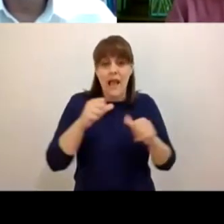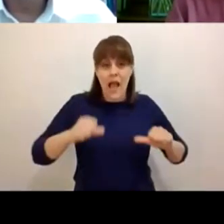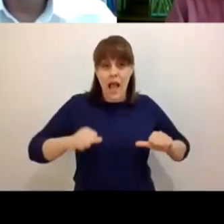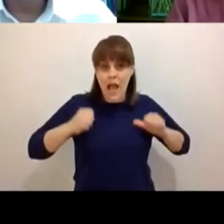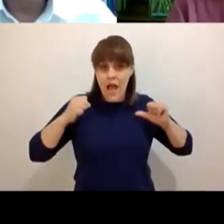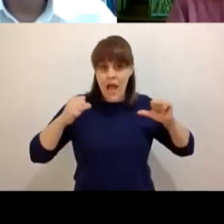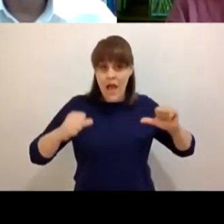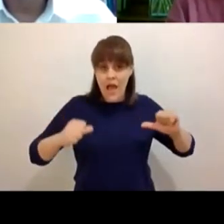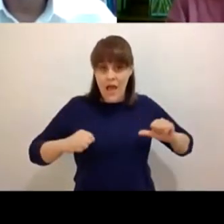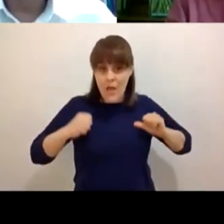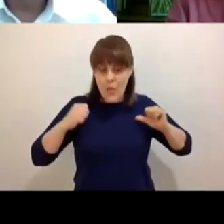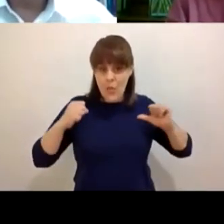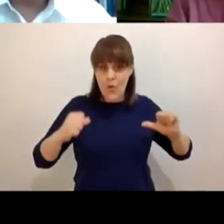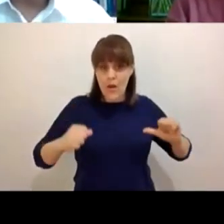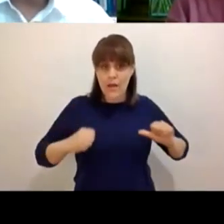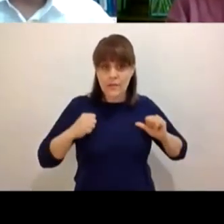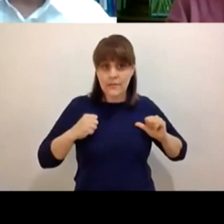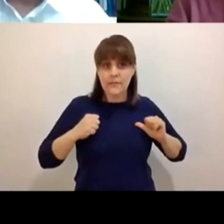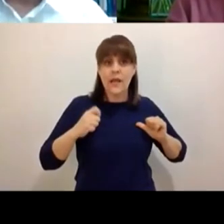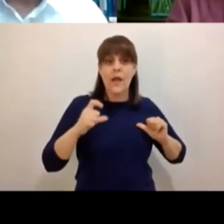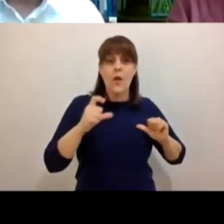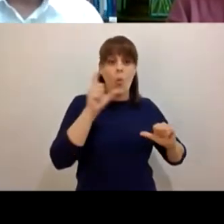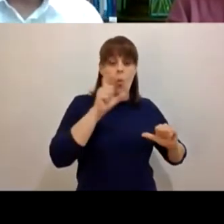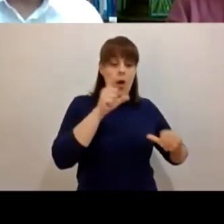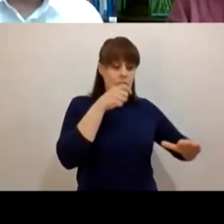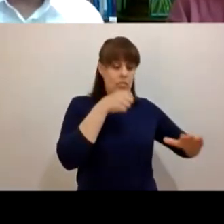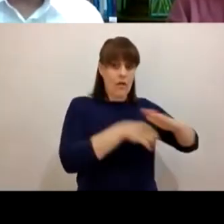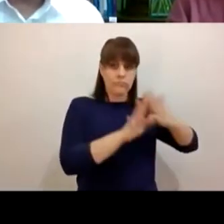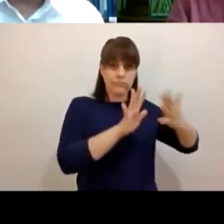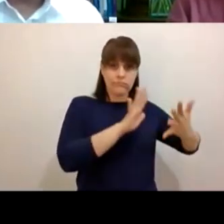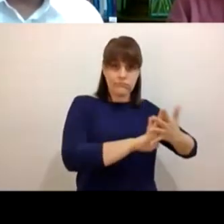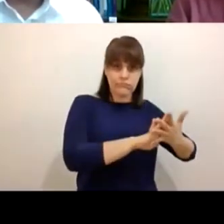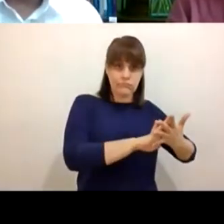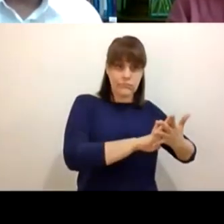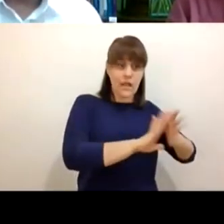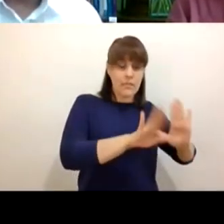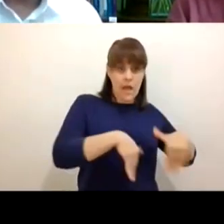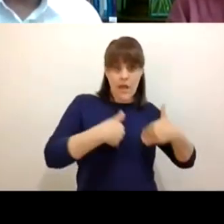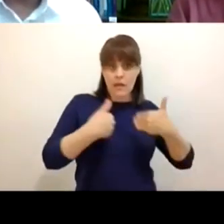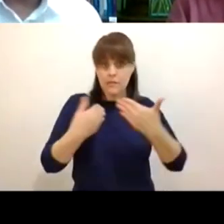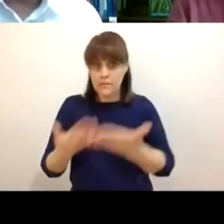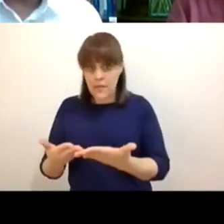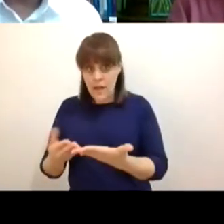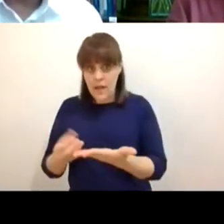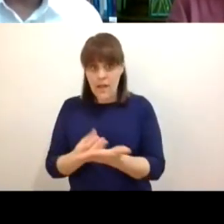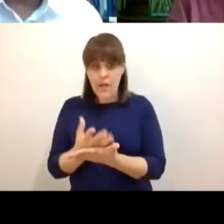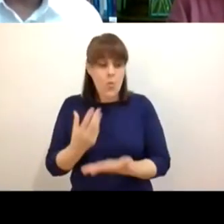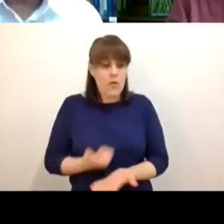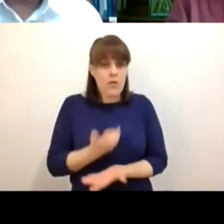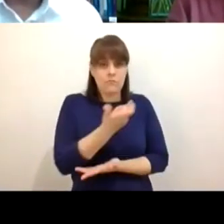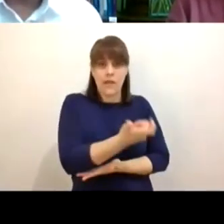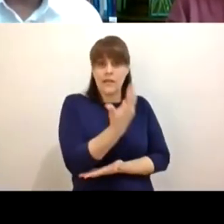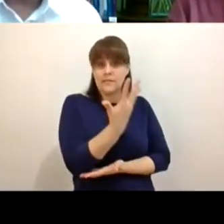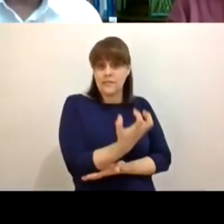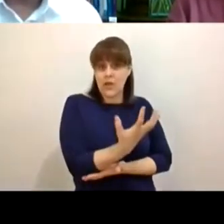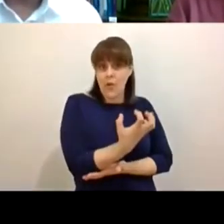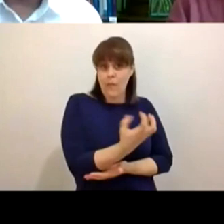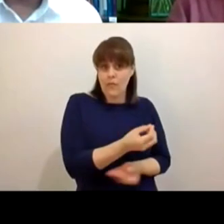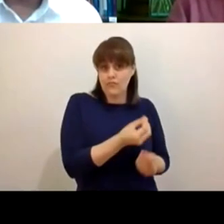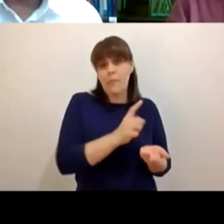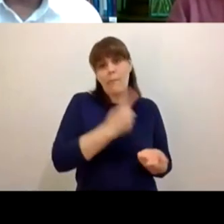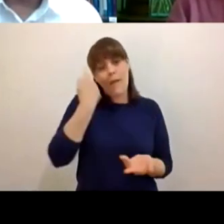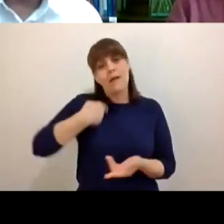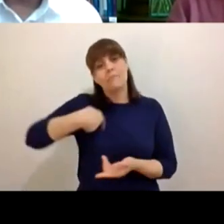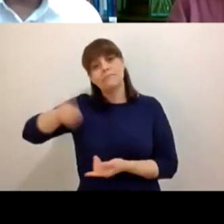o post-reclusión. Sí, pero tú sabes lo que es cuando le dan 5 pesos para que agarre la primera combi para regresarse a su casa, que fue la casa que desde